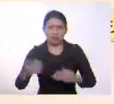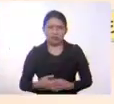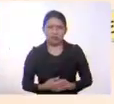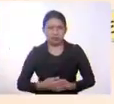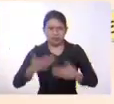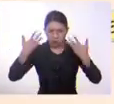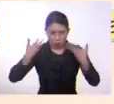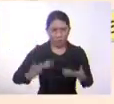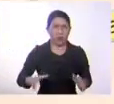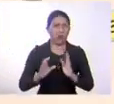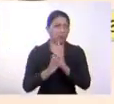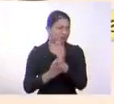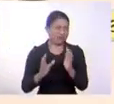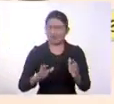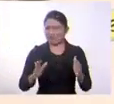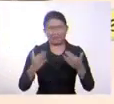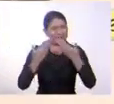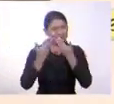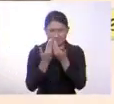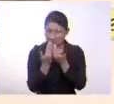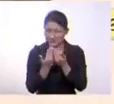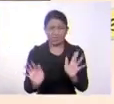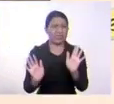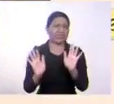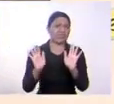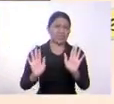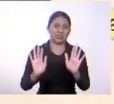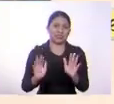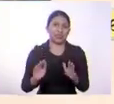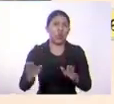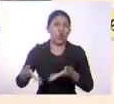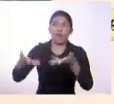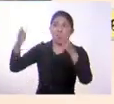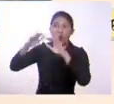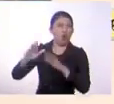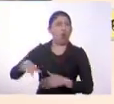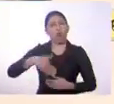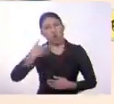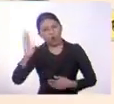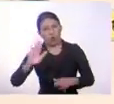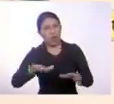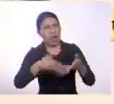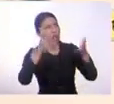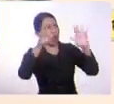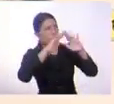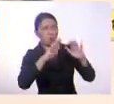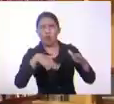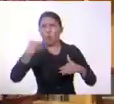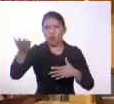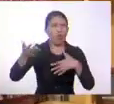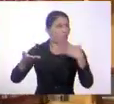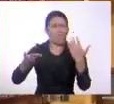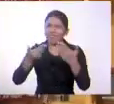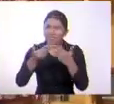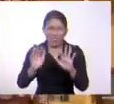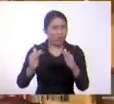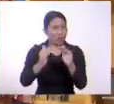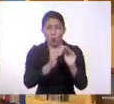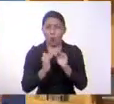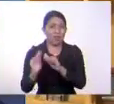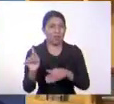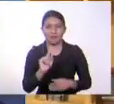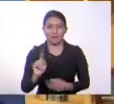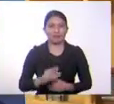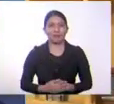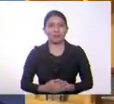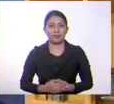trajes típicos, incluso otros árboles, como aquí tenemos el maquilisue, podemos conocer el de otros. Así es, entonces, y